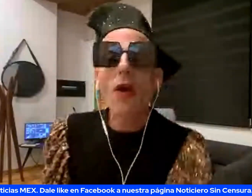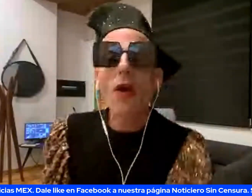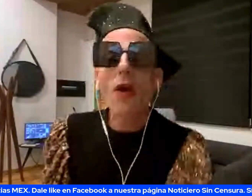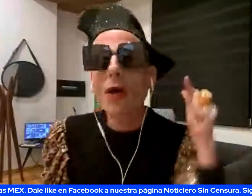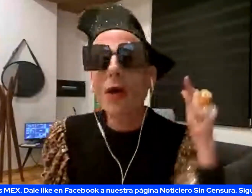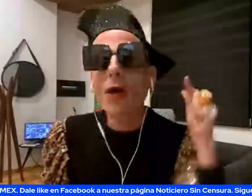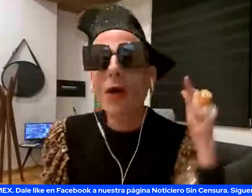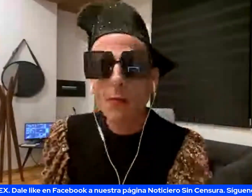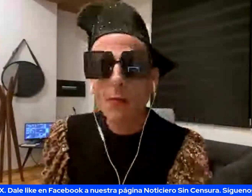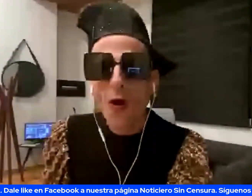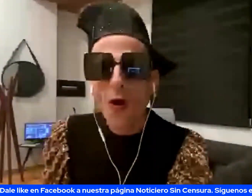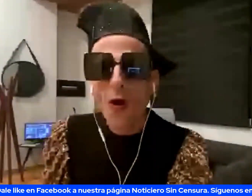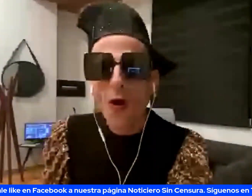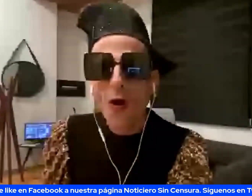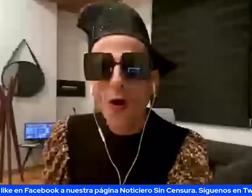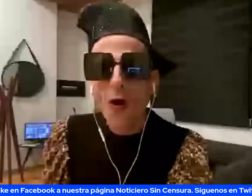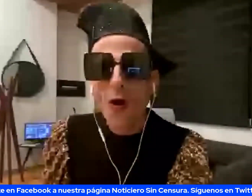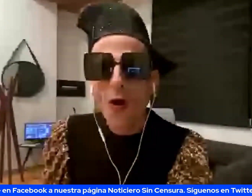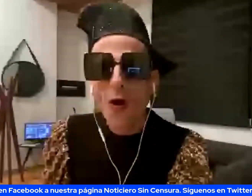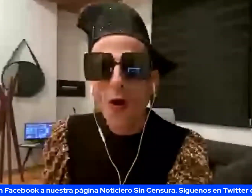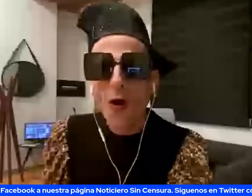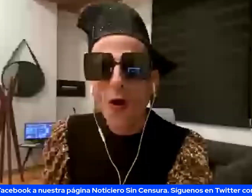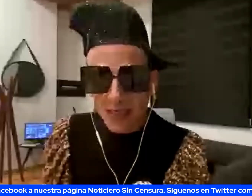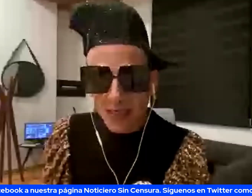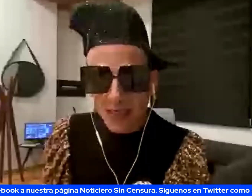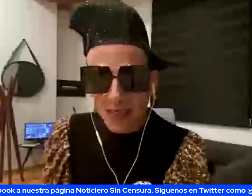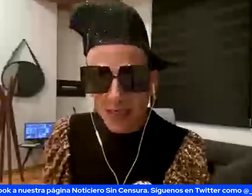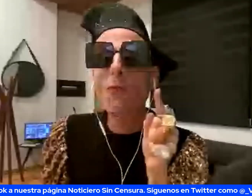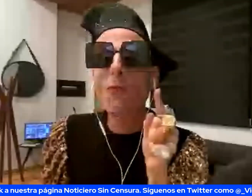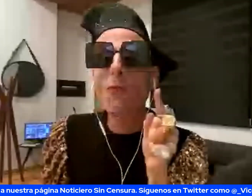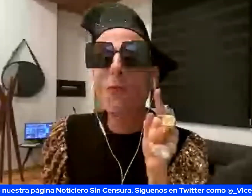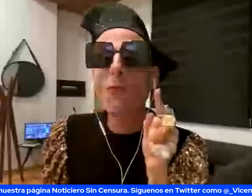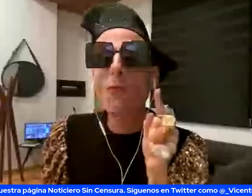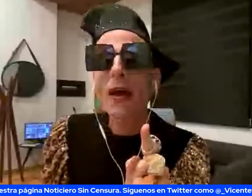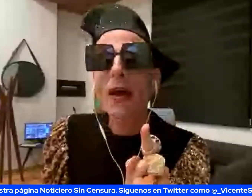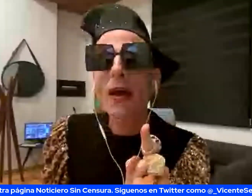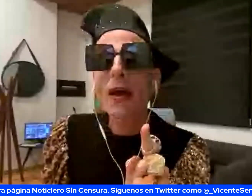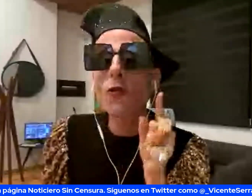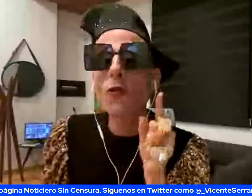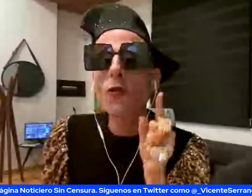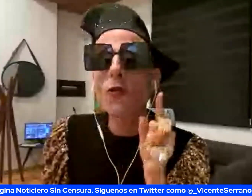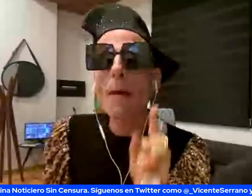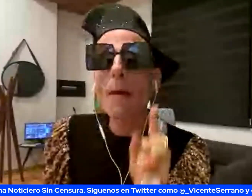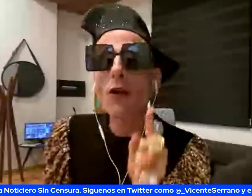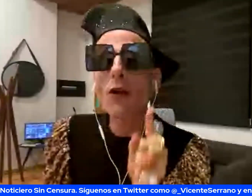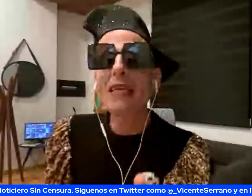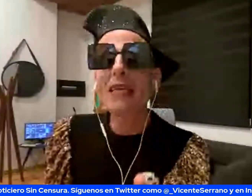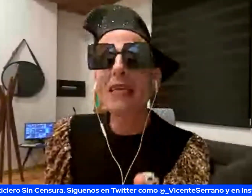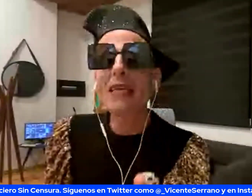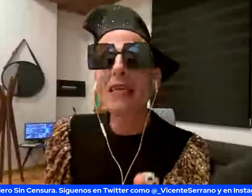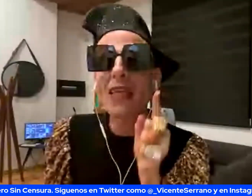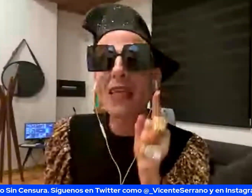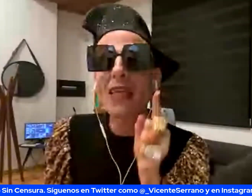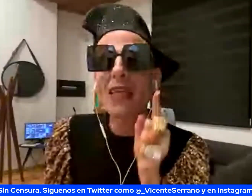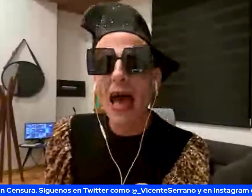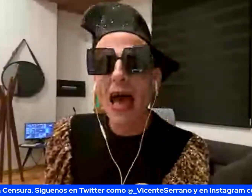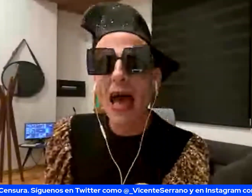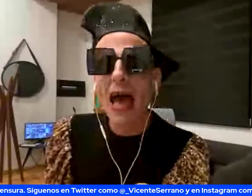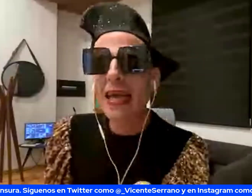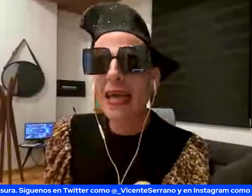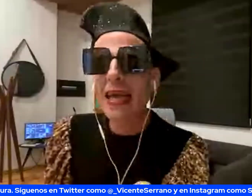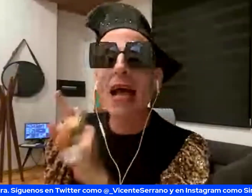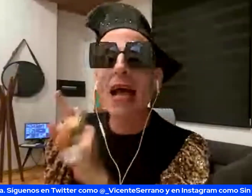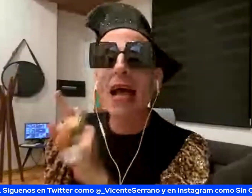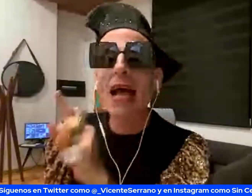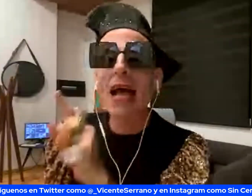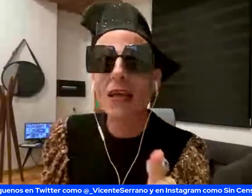bueno, es buenísimo. Tan bueno es que demostró que con todo y la peor crisis pandémica